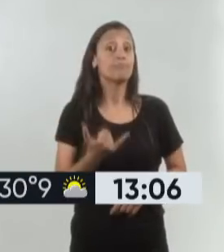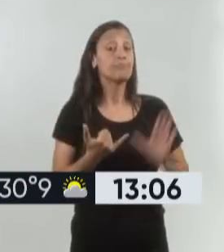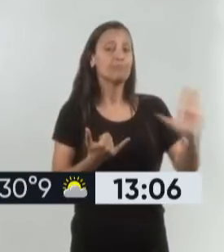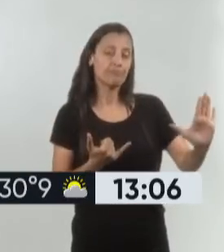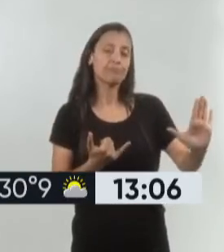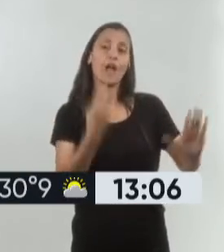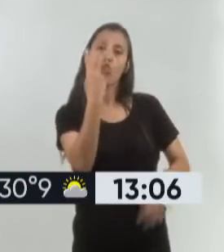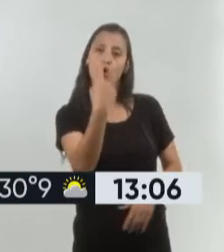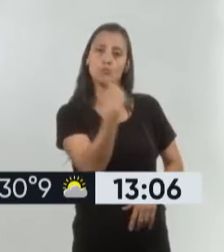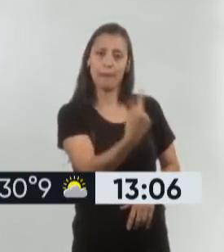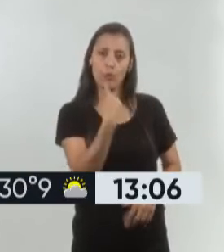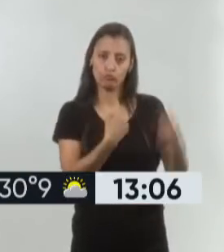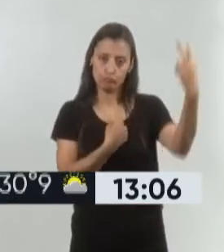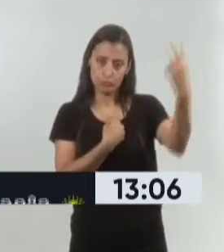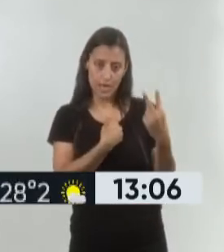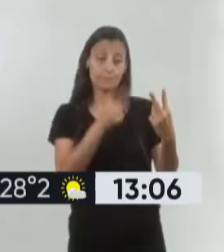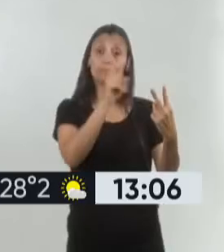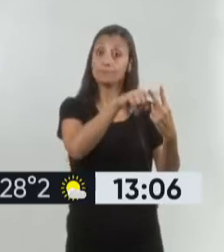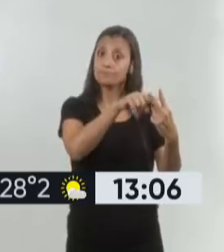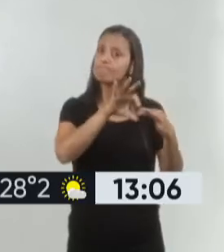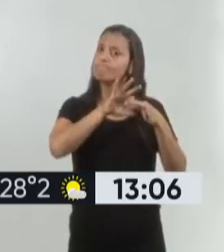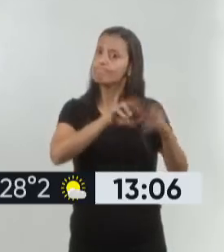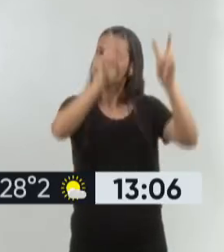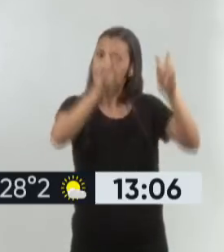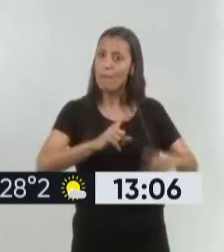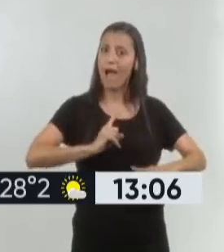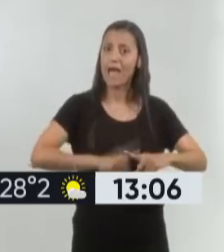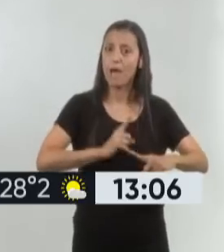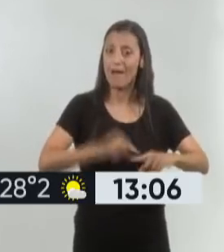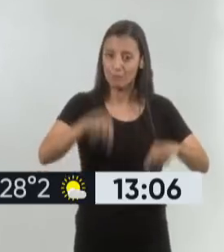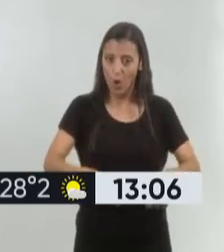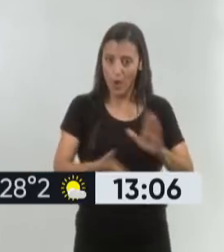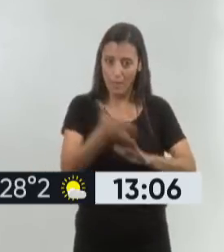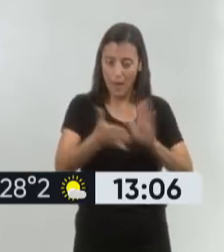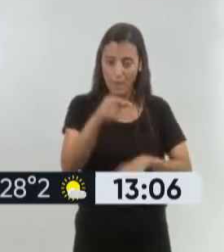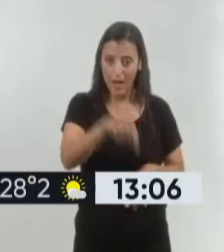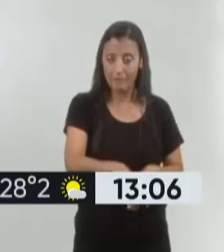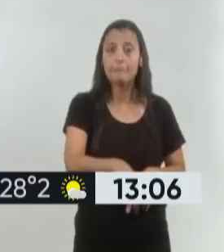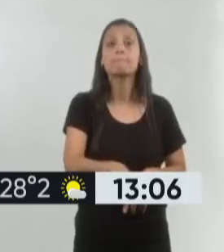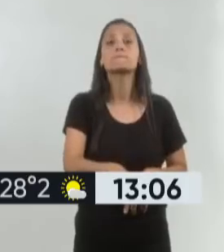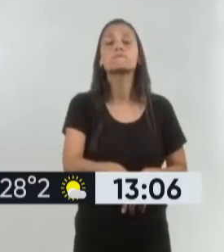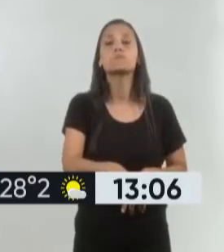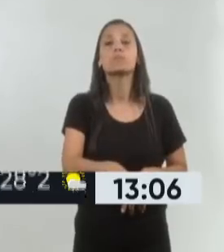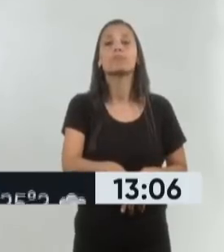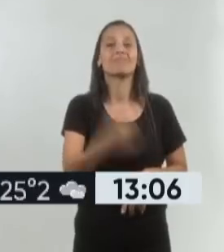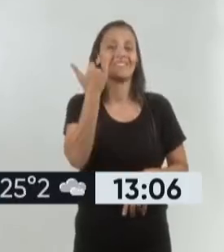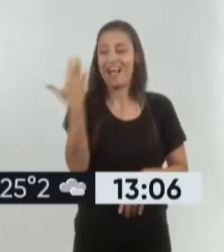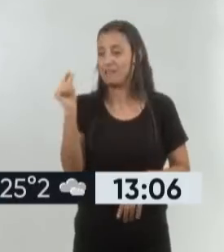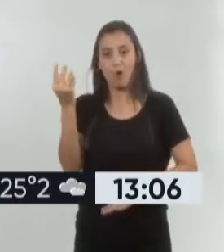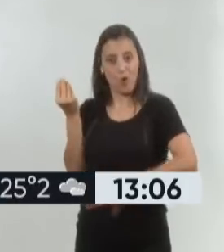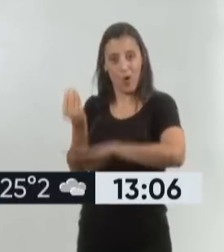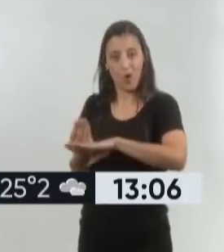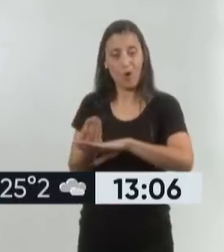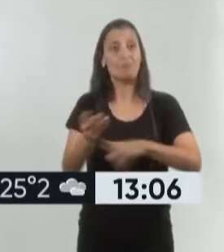me permitís, dos consultas. Una vinculada al evento que se lleva adelante ahora en el, recientemente nombrado como